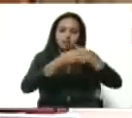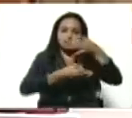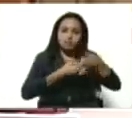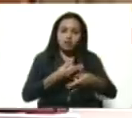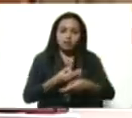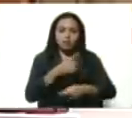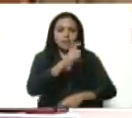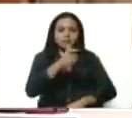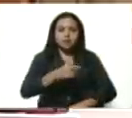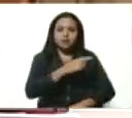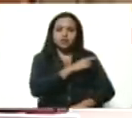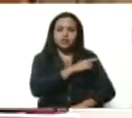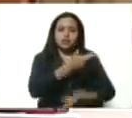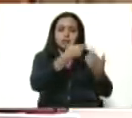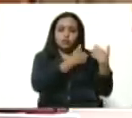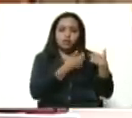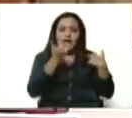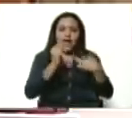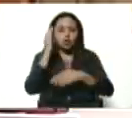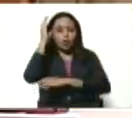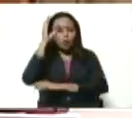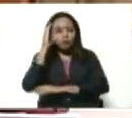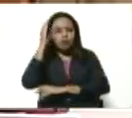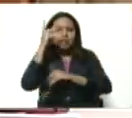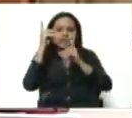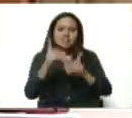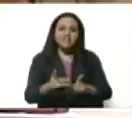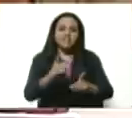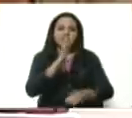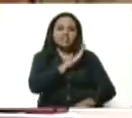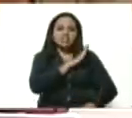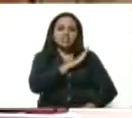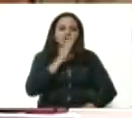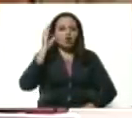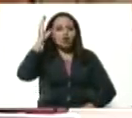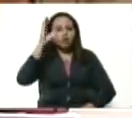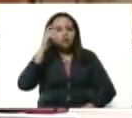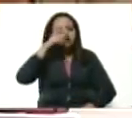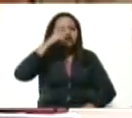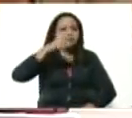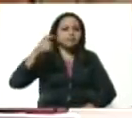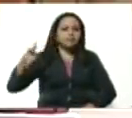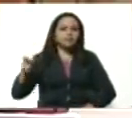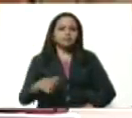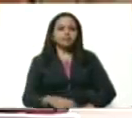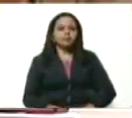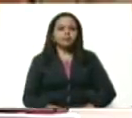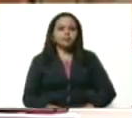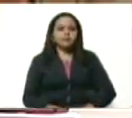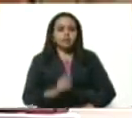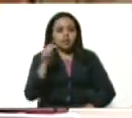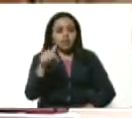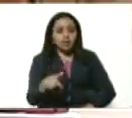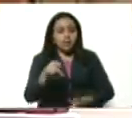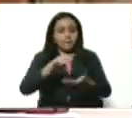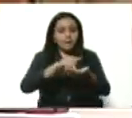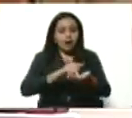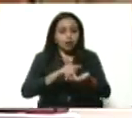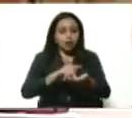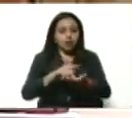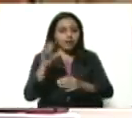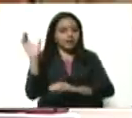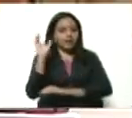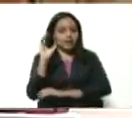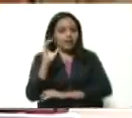hay plena conciencia y debe tener también plena conciencia la población de que en estas parroquias del distrito